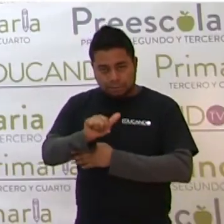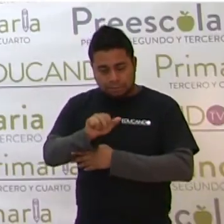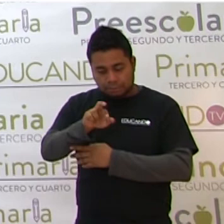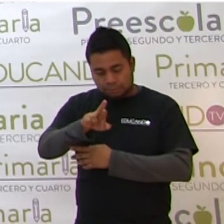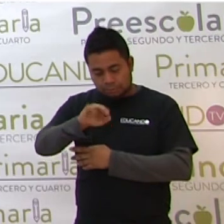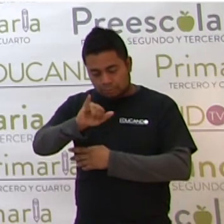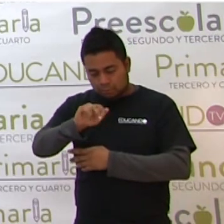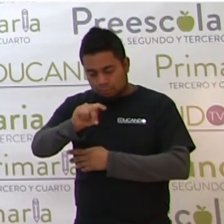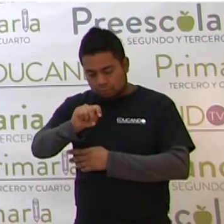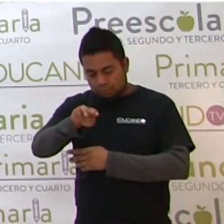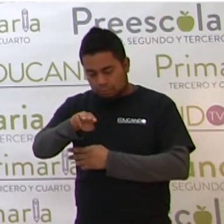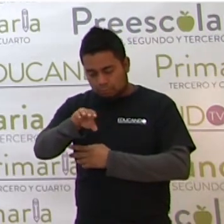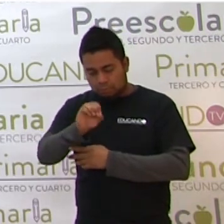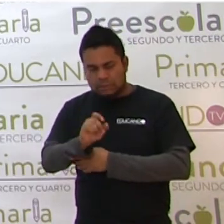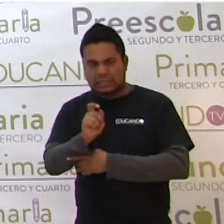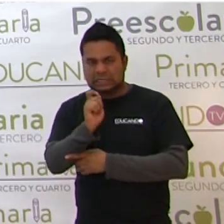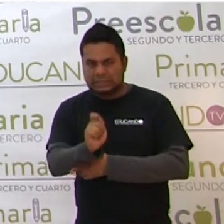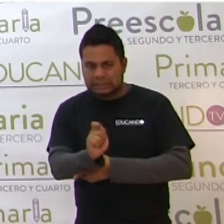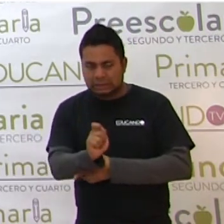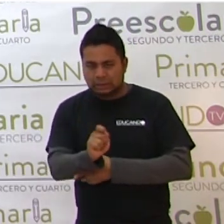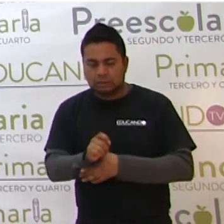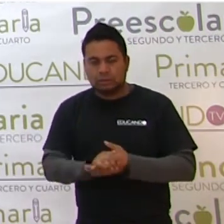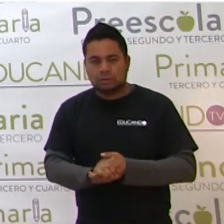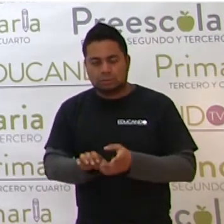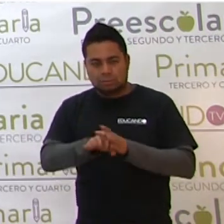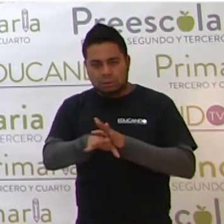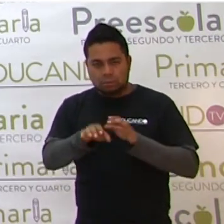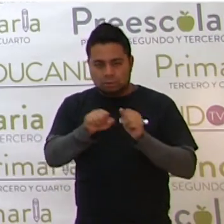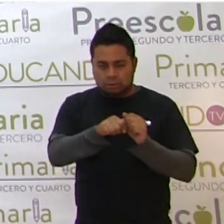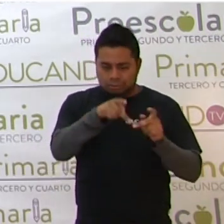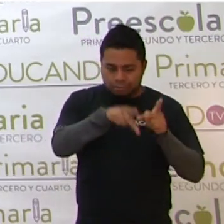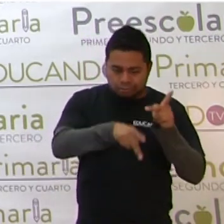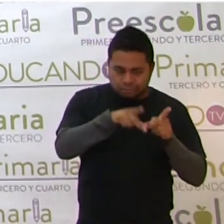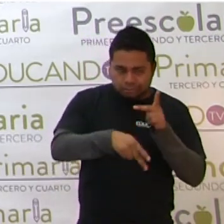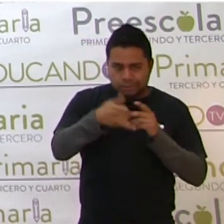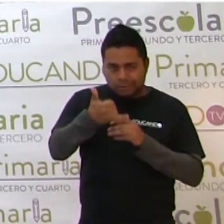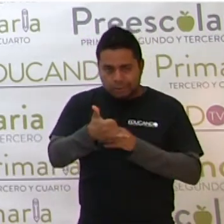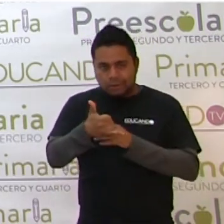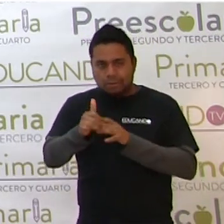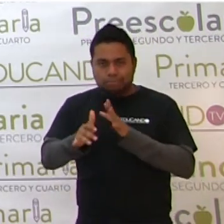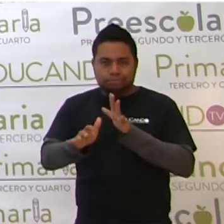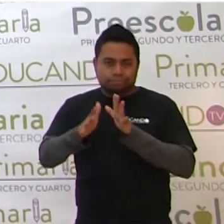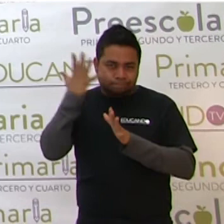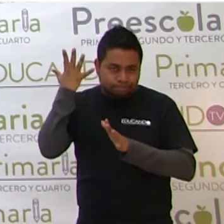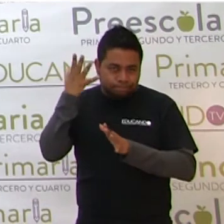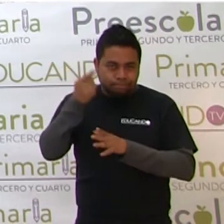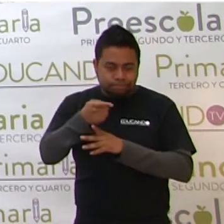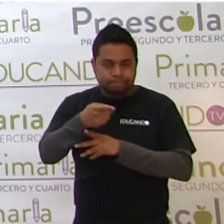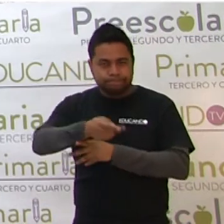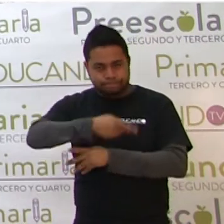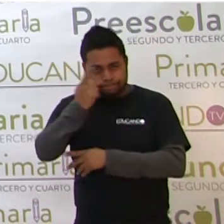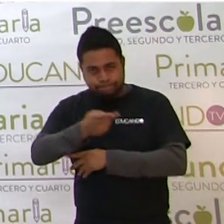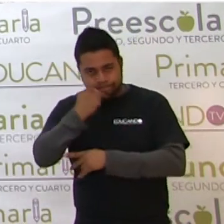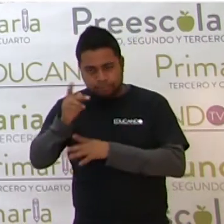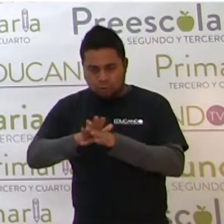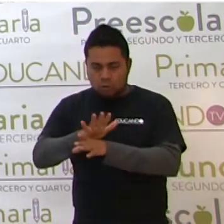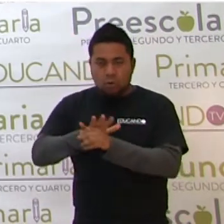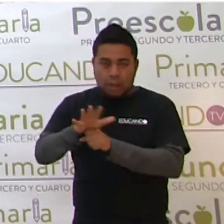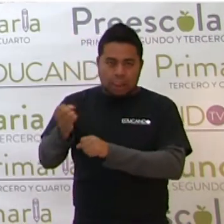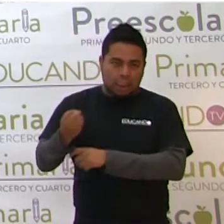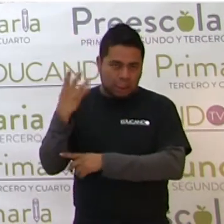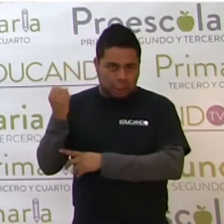El ritmo se relaciona con las pausas y la velocidad en que se va a ir enunciando el